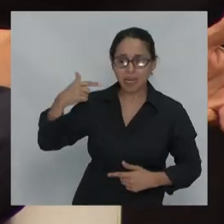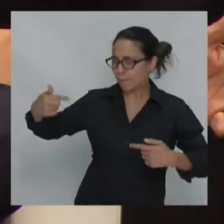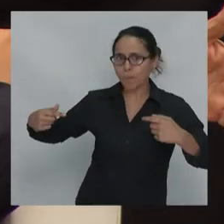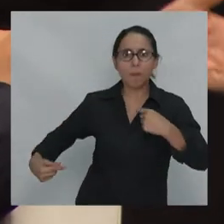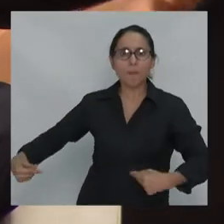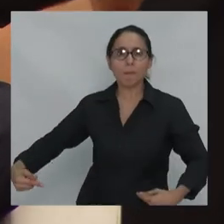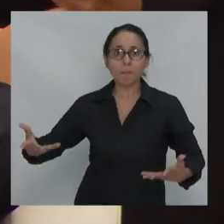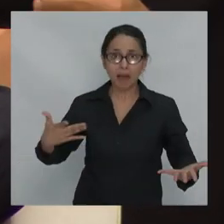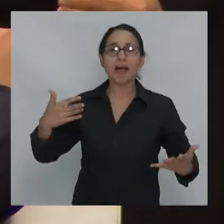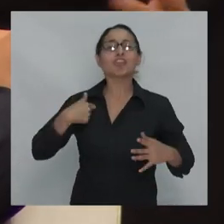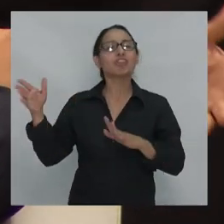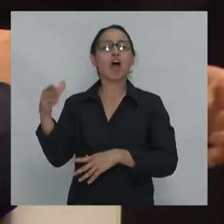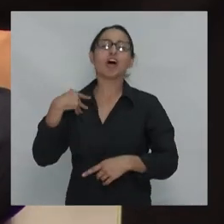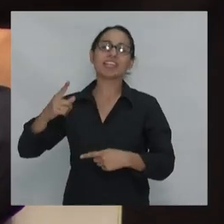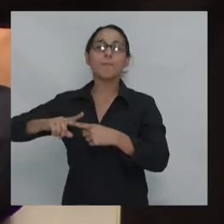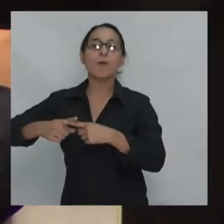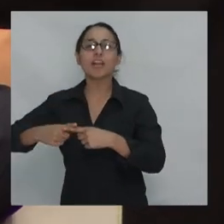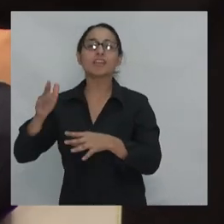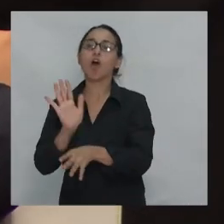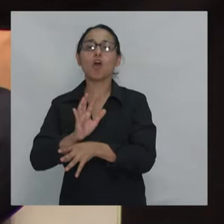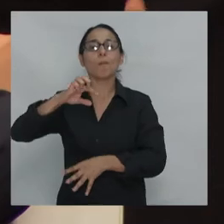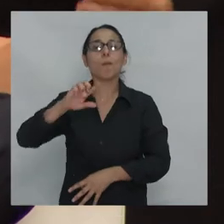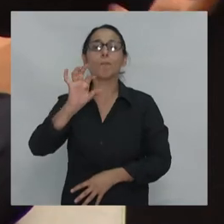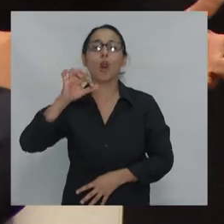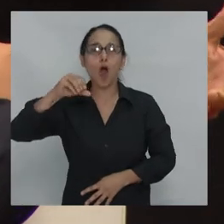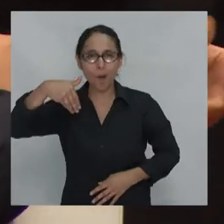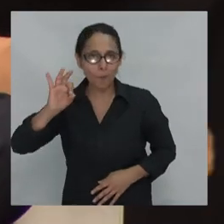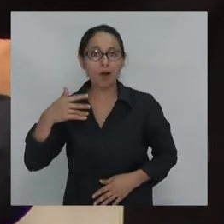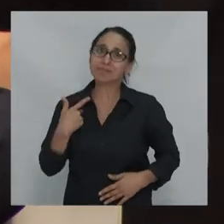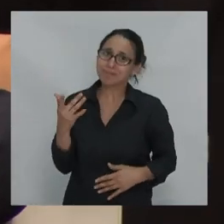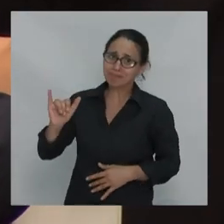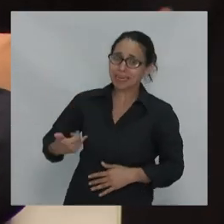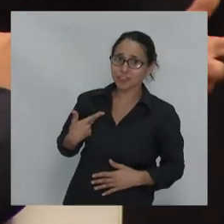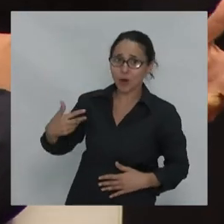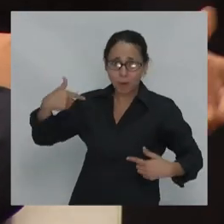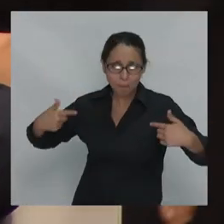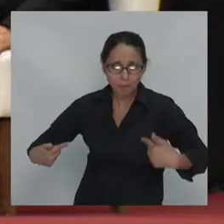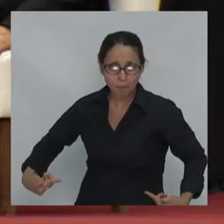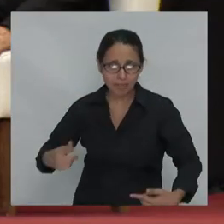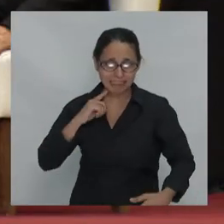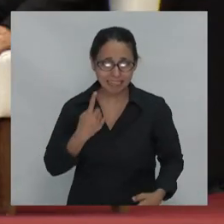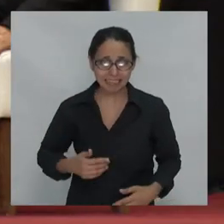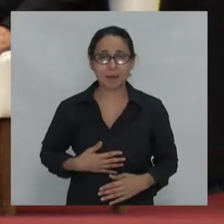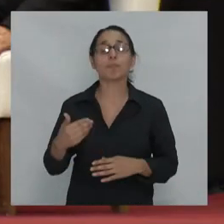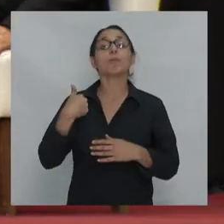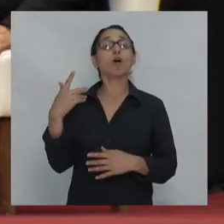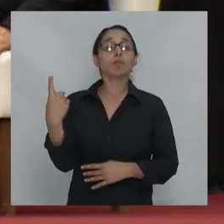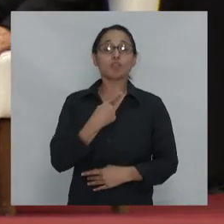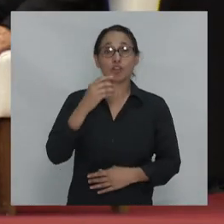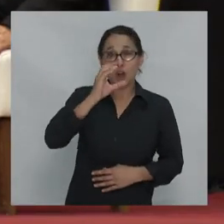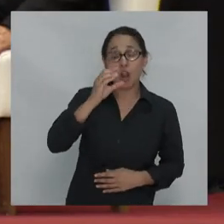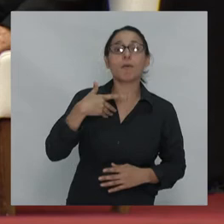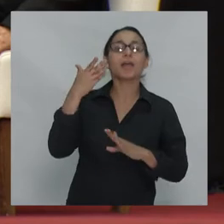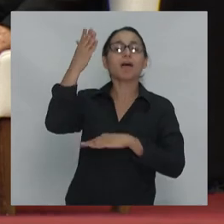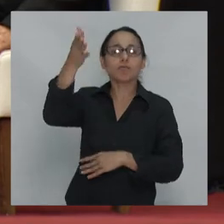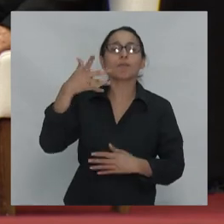Pero cuando uno retrotrae la historia, logramos firmar unos acuerdos históricos en La Habana, que pusieron